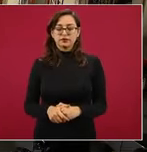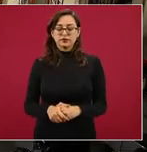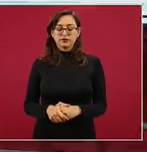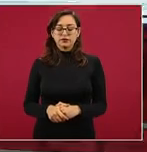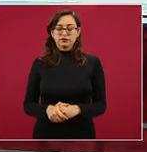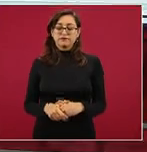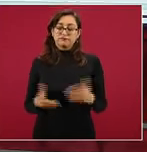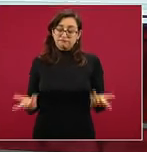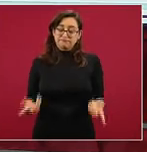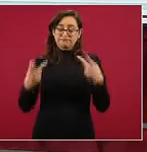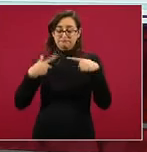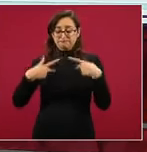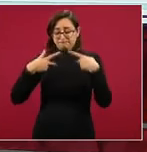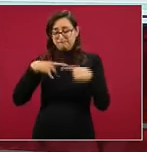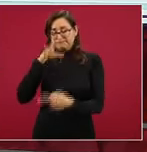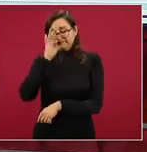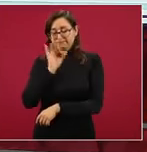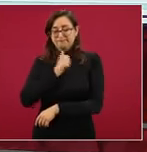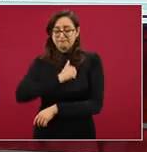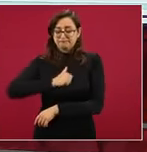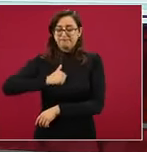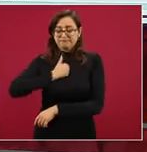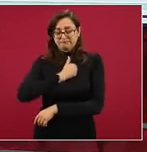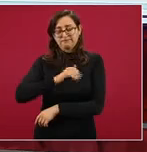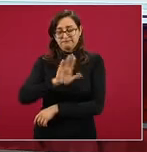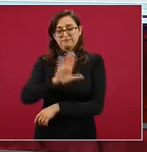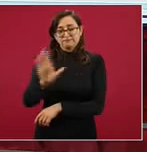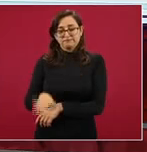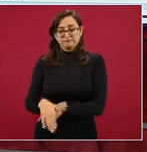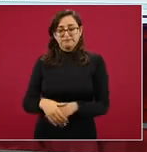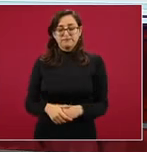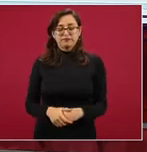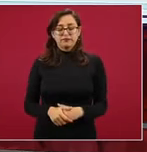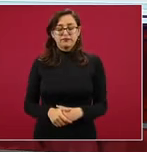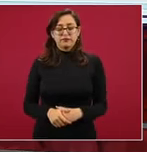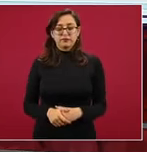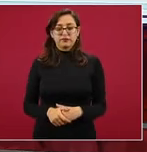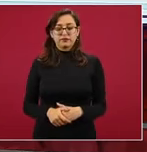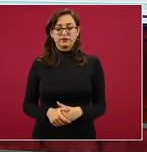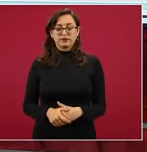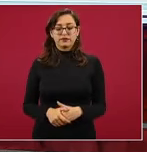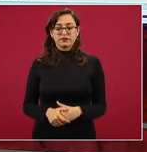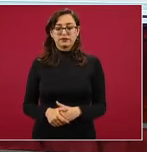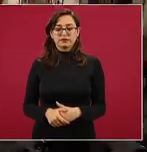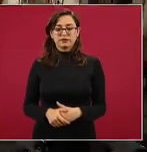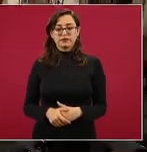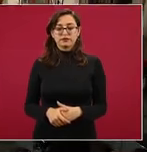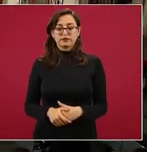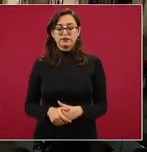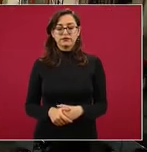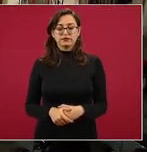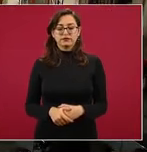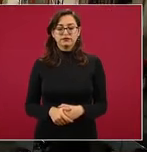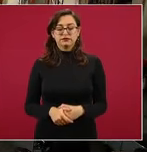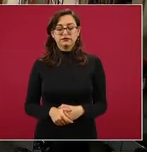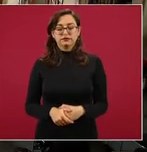que desafortunadamente han perdido la vida en esta epidemia en nuestro